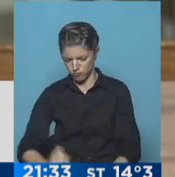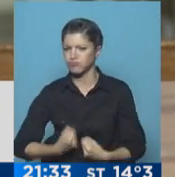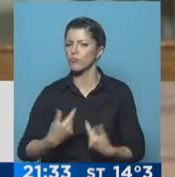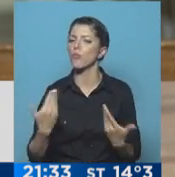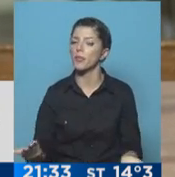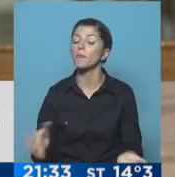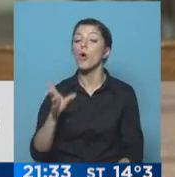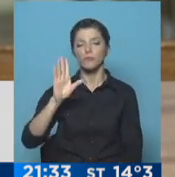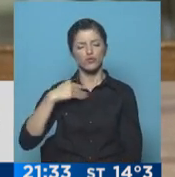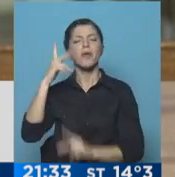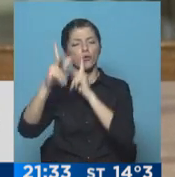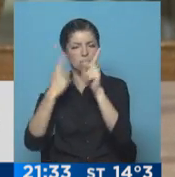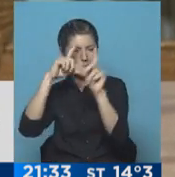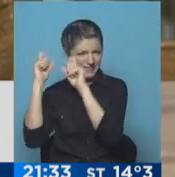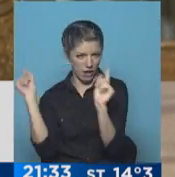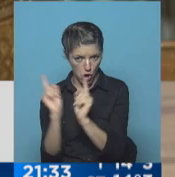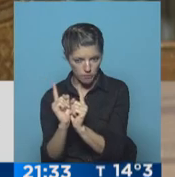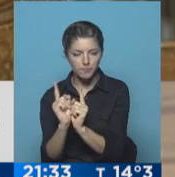contar